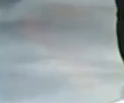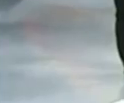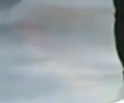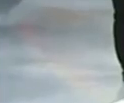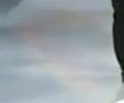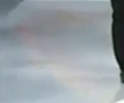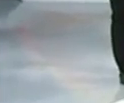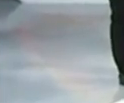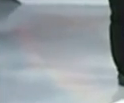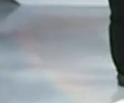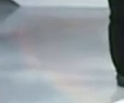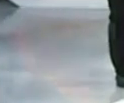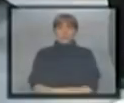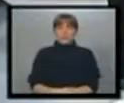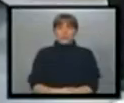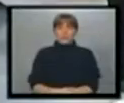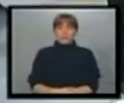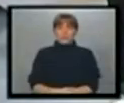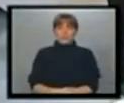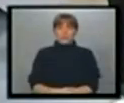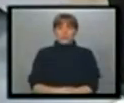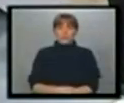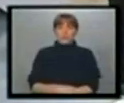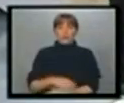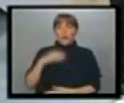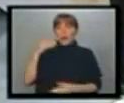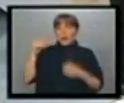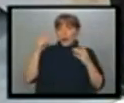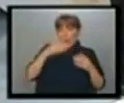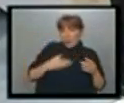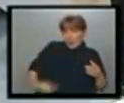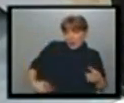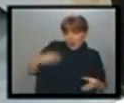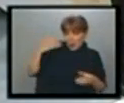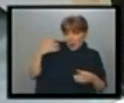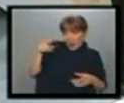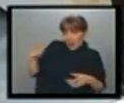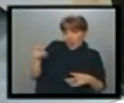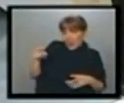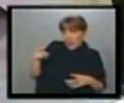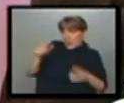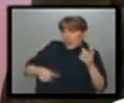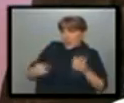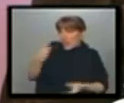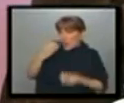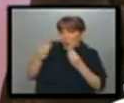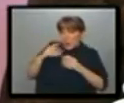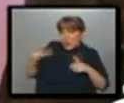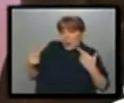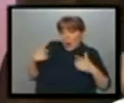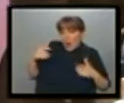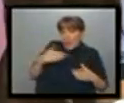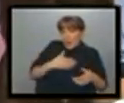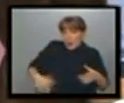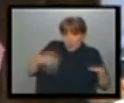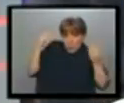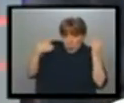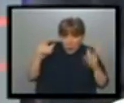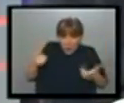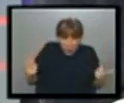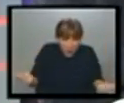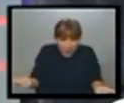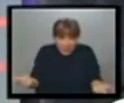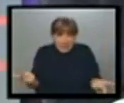consumo. Pero eso no le preocupa. El nivel de actividad económica. No le preocupa al gobierno el nivel de consumo al que puede llegar la gente, porque Sí, por supuesto. Por eso te impacta también